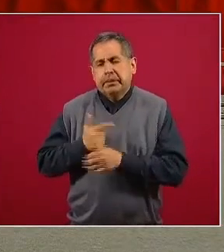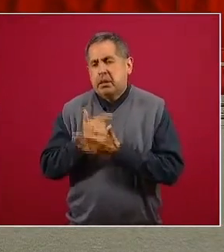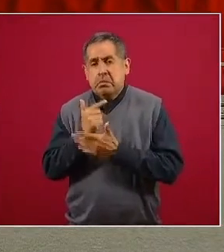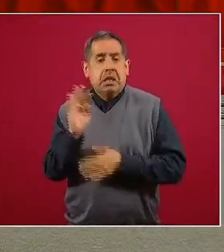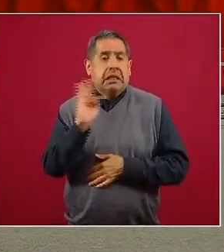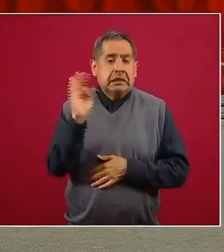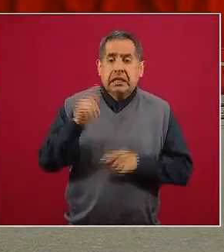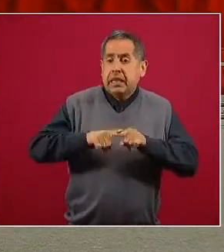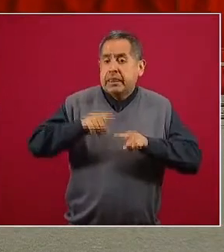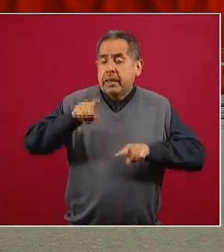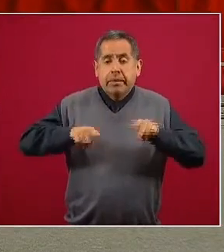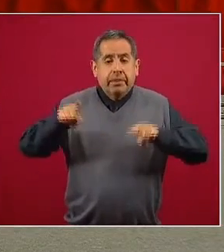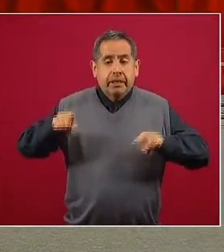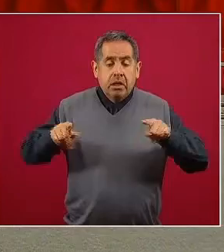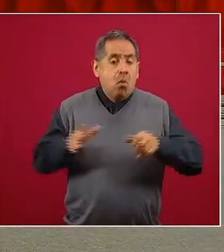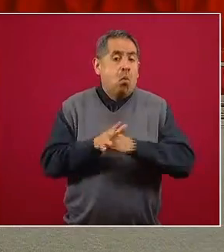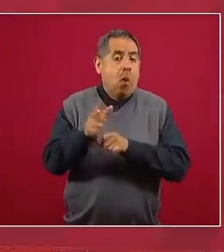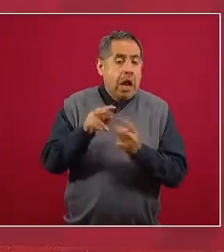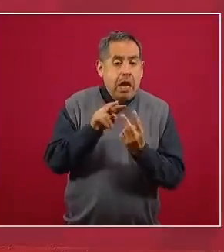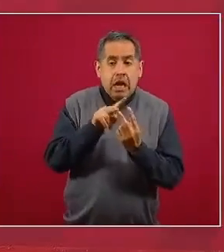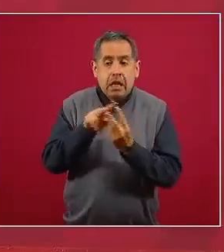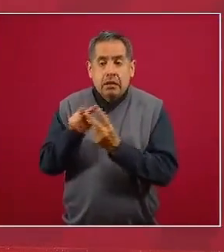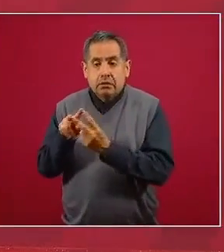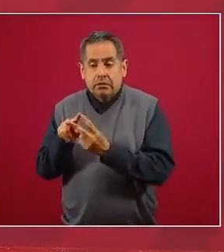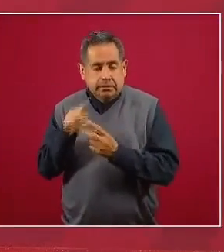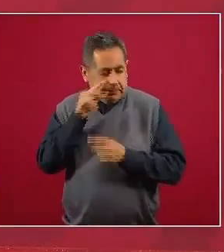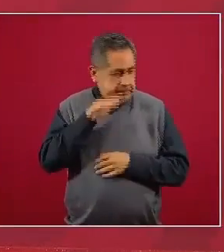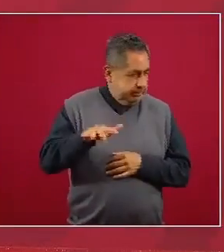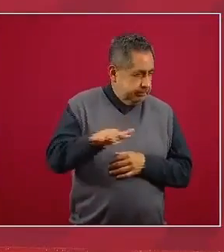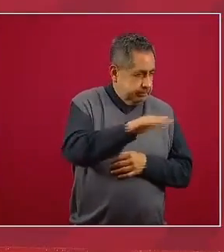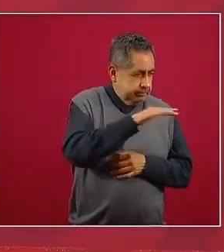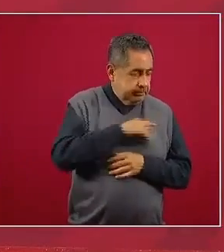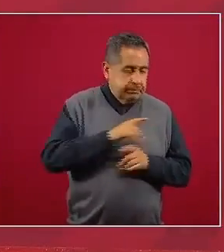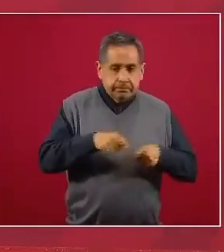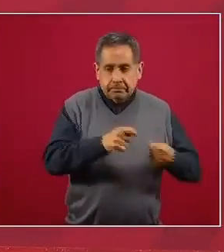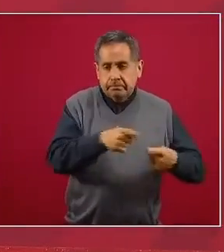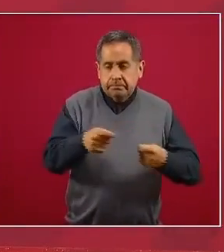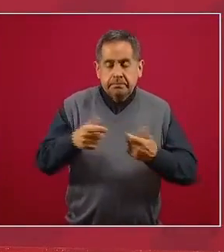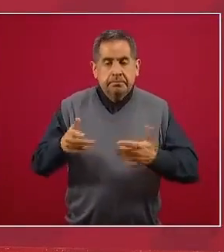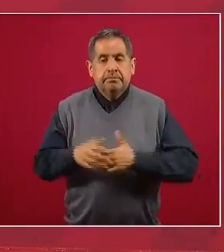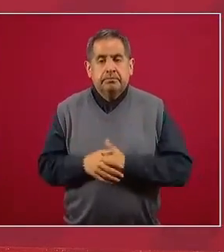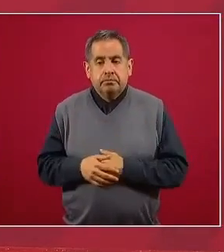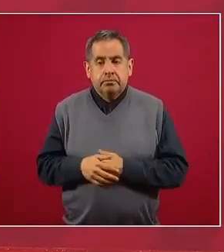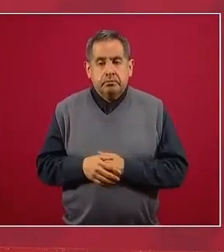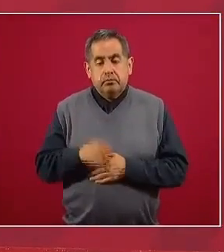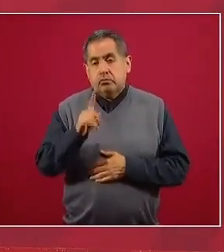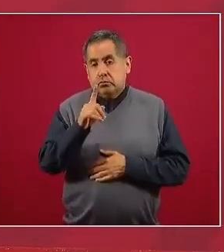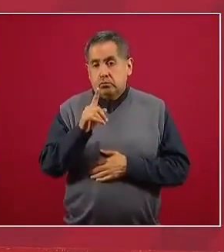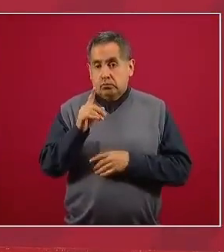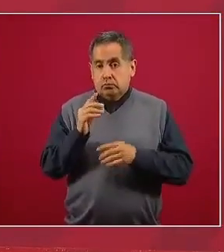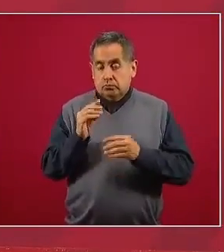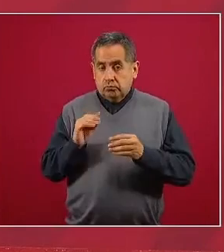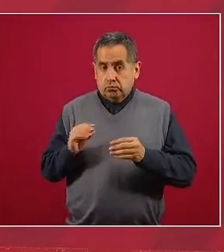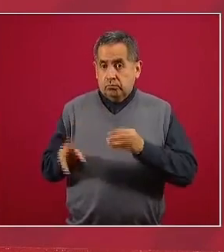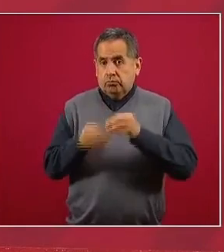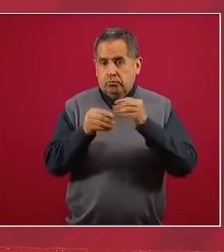grave. Dependiendo de esos escenarios es que se definirá el asunto. Y un elemento adicional.